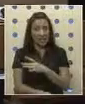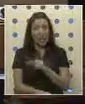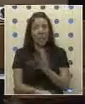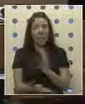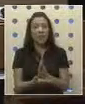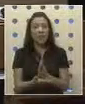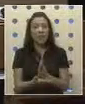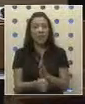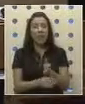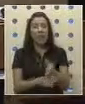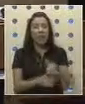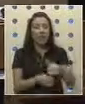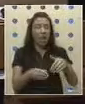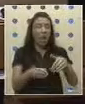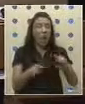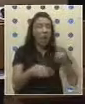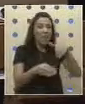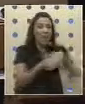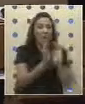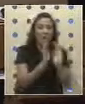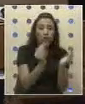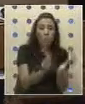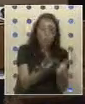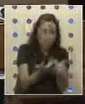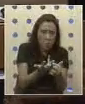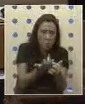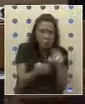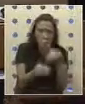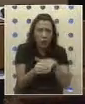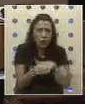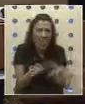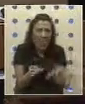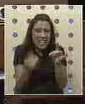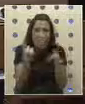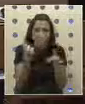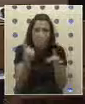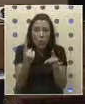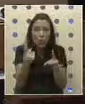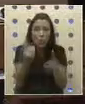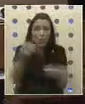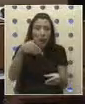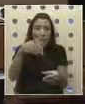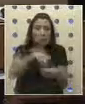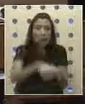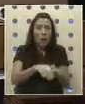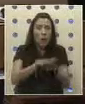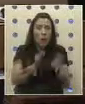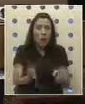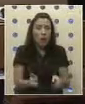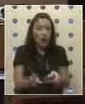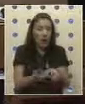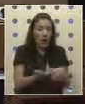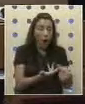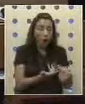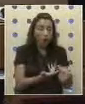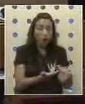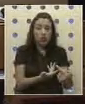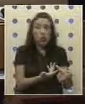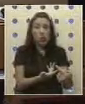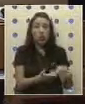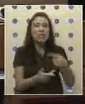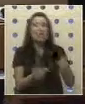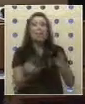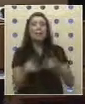que llevarse a la urna un conjunto de votos para tomar algunos de ellos que finalmente va a introducir una urna y el resto en una llamada urna de